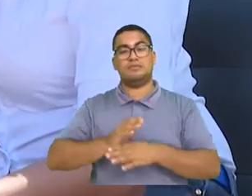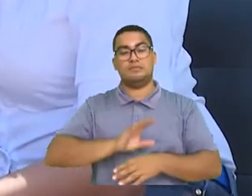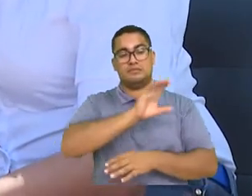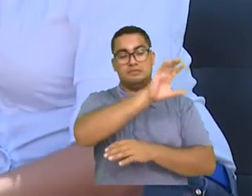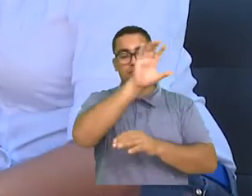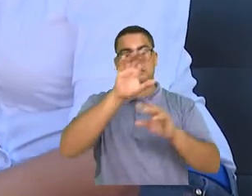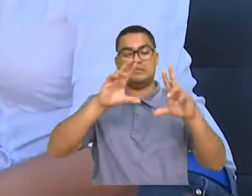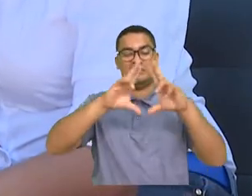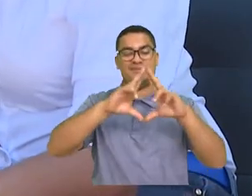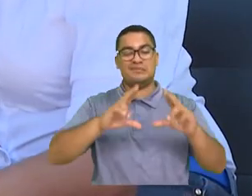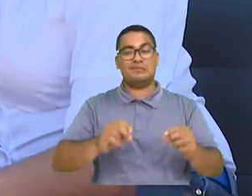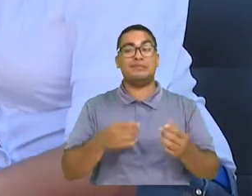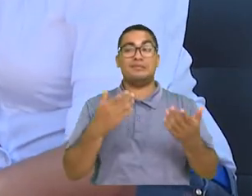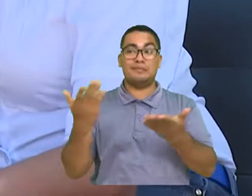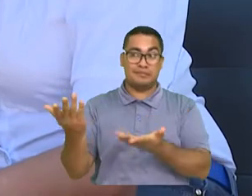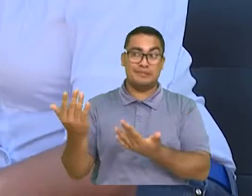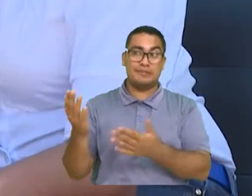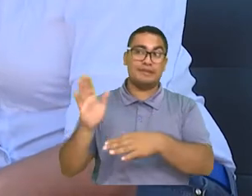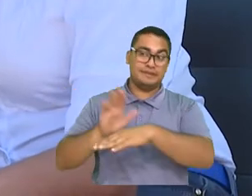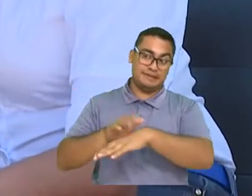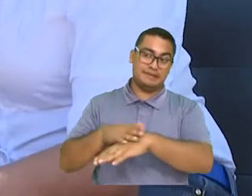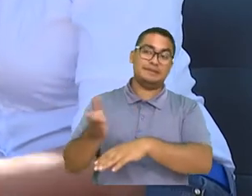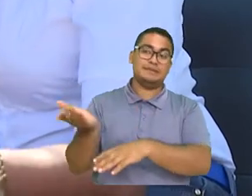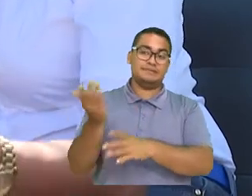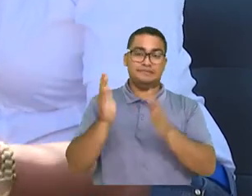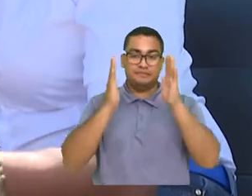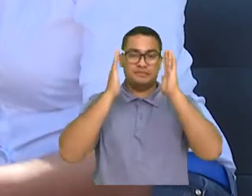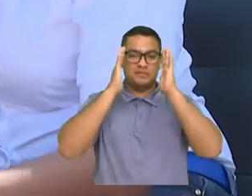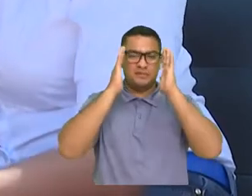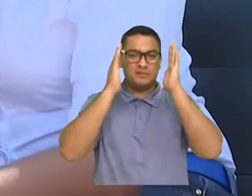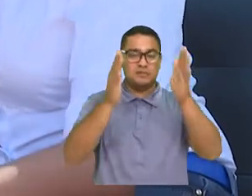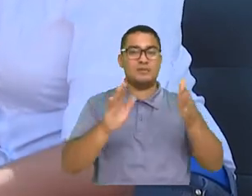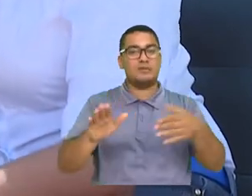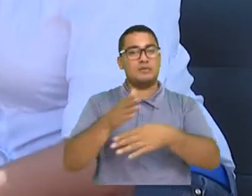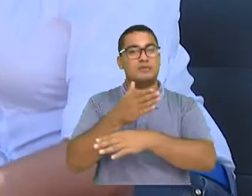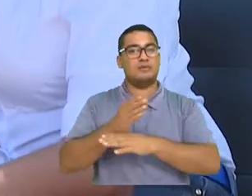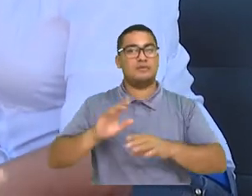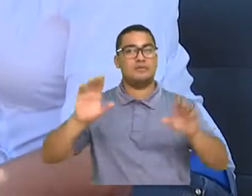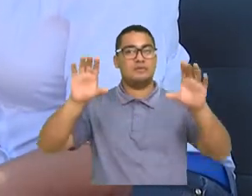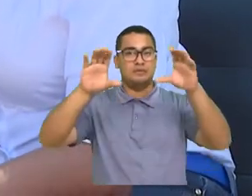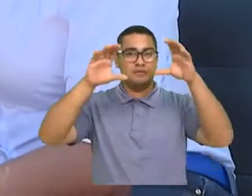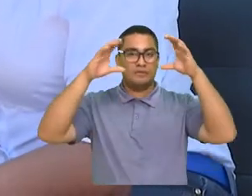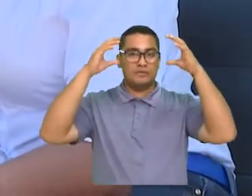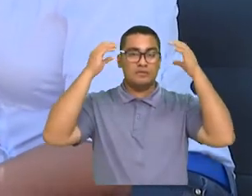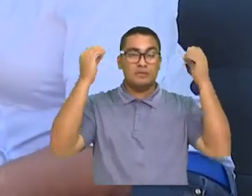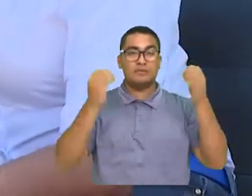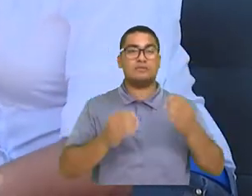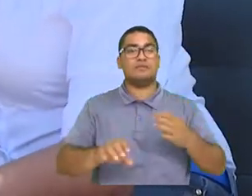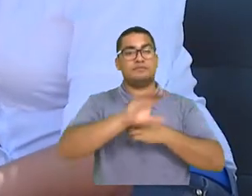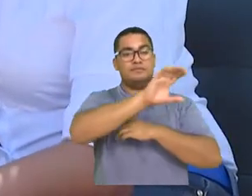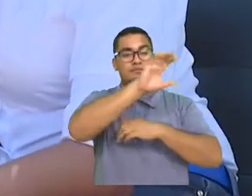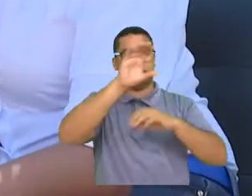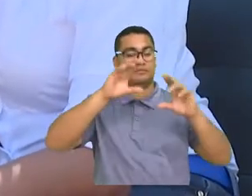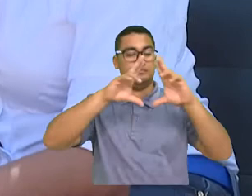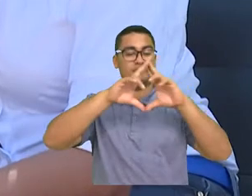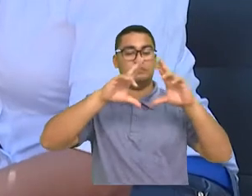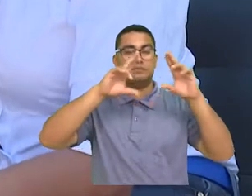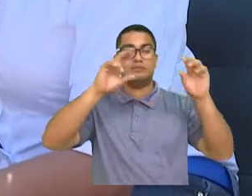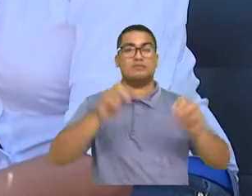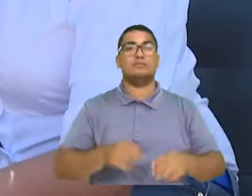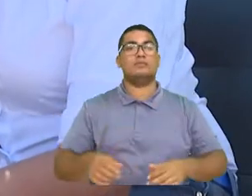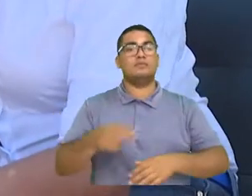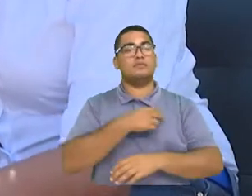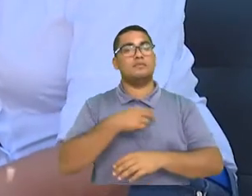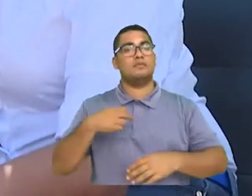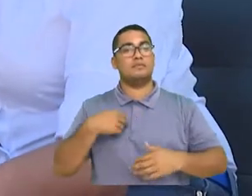estén pendientes porque luego de cada uno de estos, de estas masterclasses, de estas clínicas departamentales, vamos a estar realizando